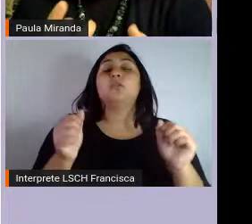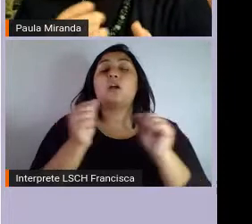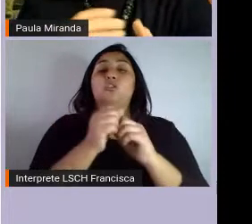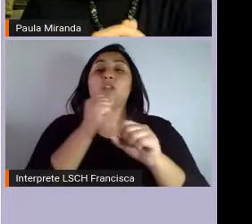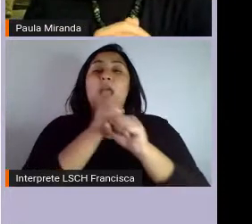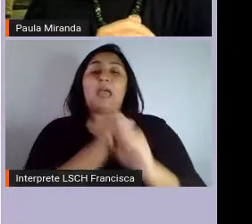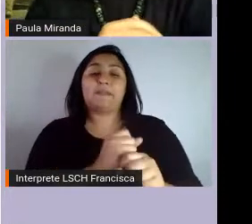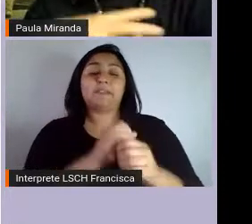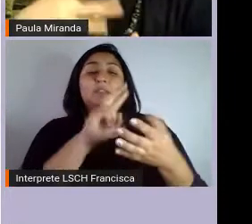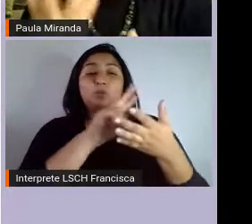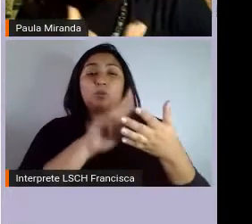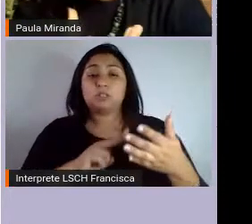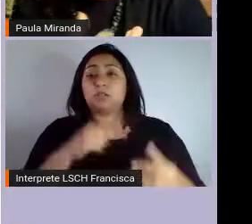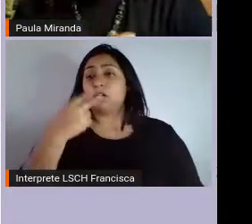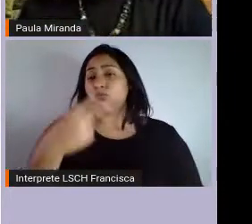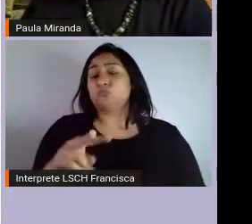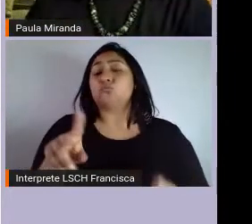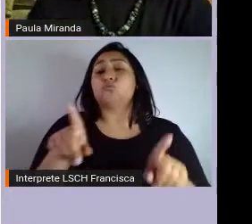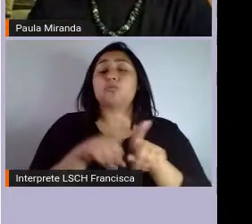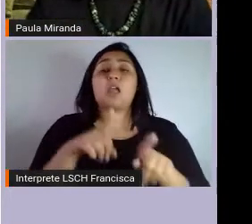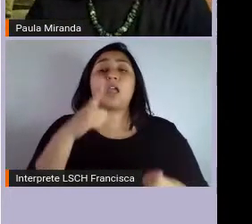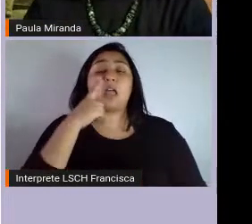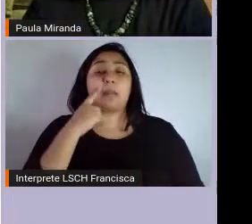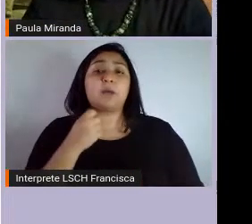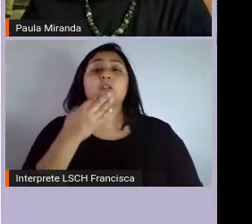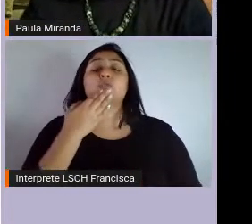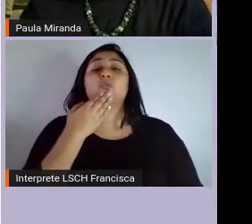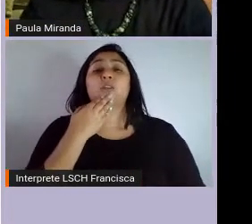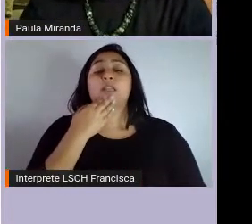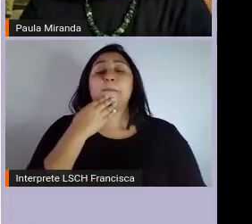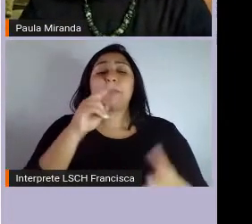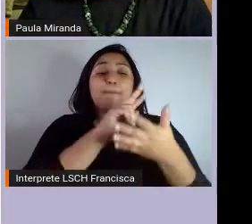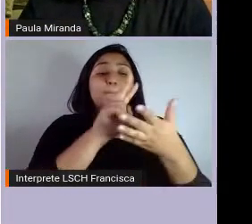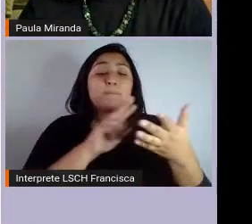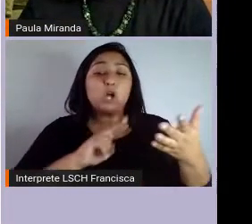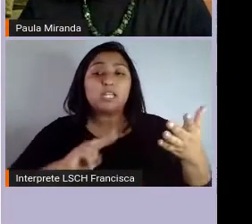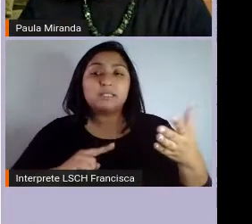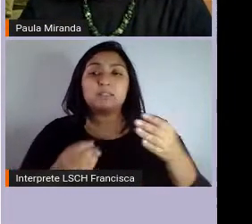la poesía moderna, con el malditismo de esa poesía moderna,